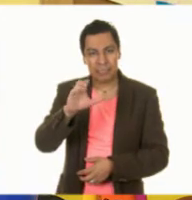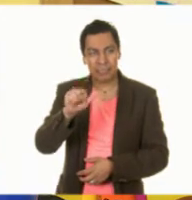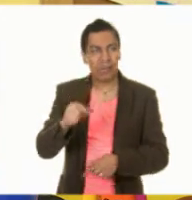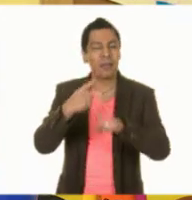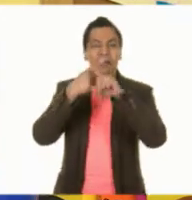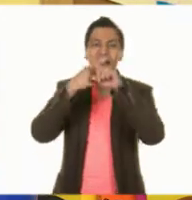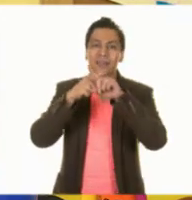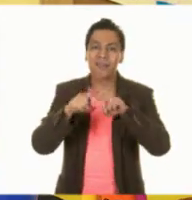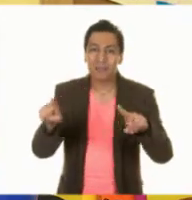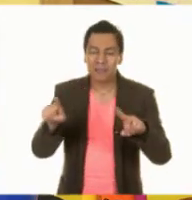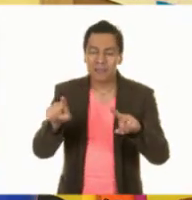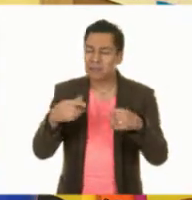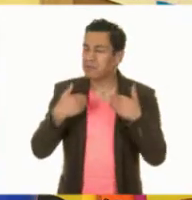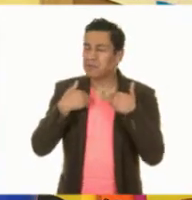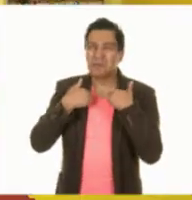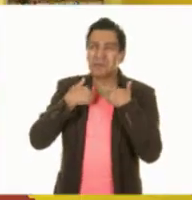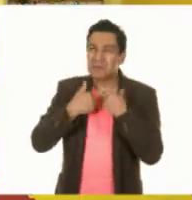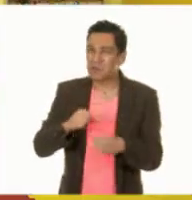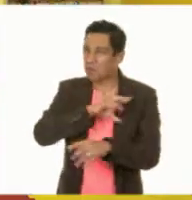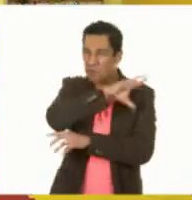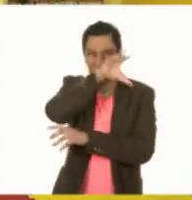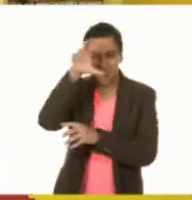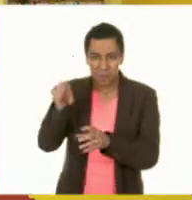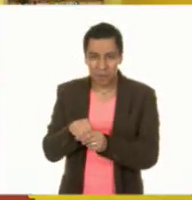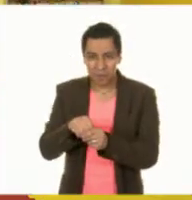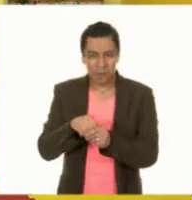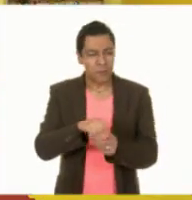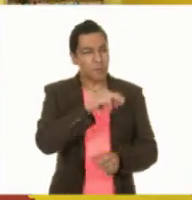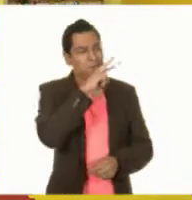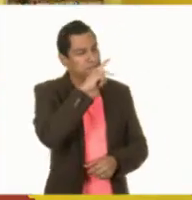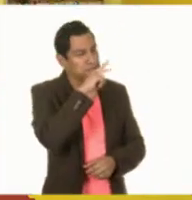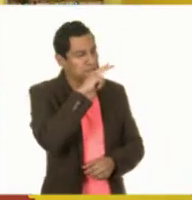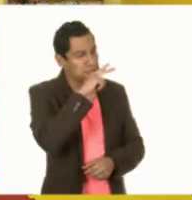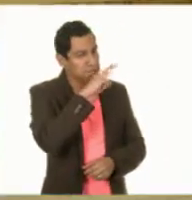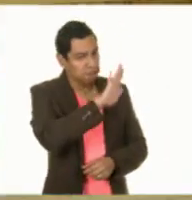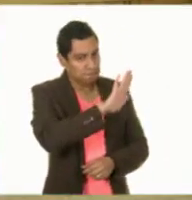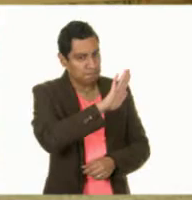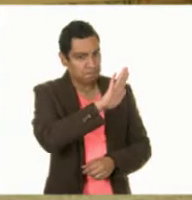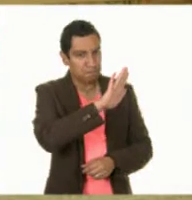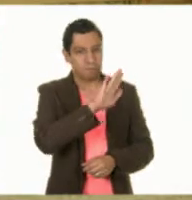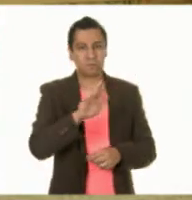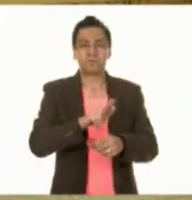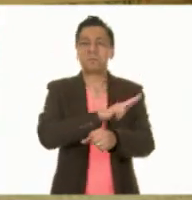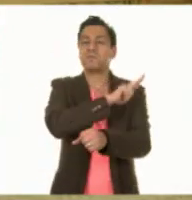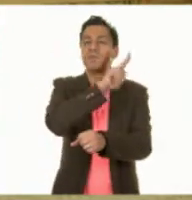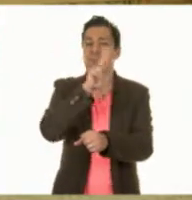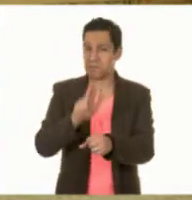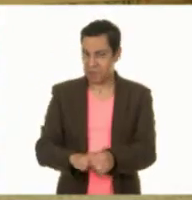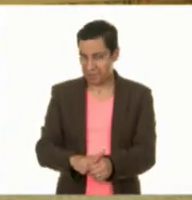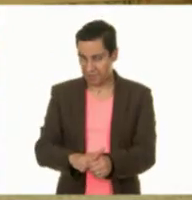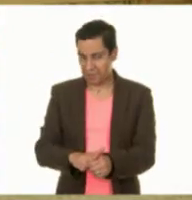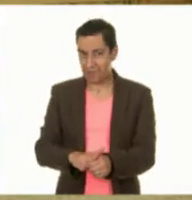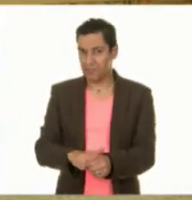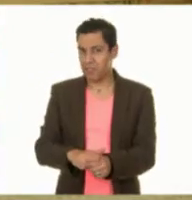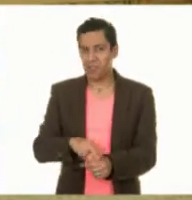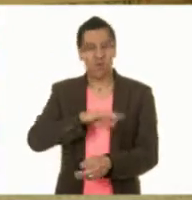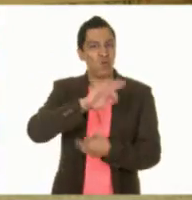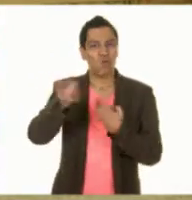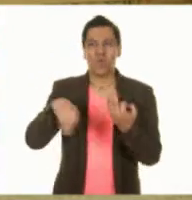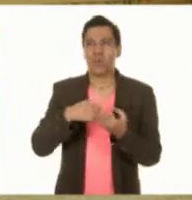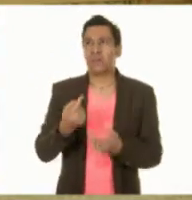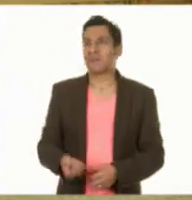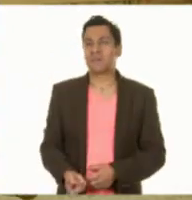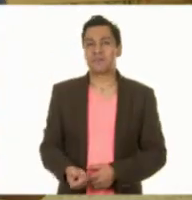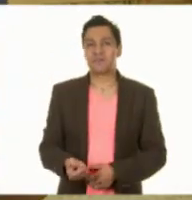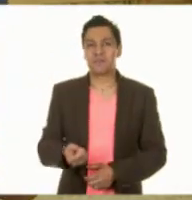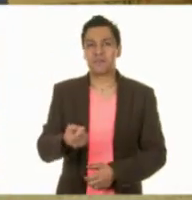cuesta trabajo entenderlo del todo, ¿eh? No te preocupes, Adriana. Es normal, ya que hemos crecido con la idea de